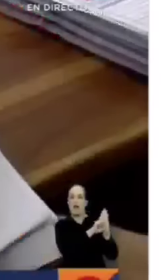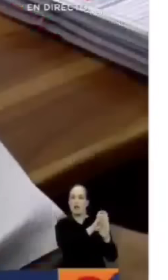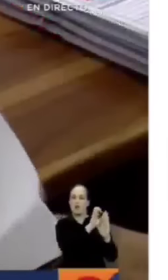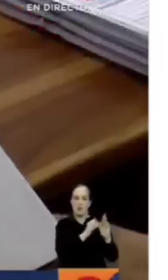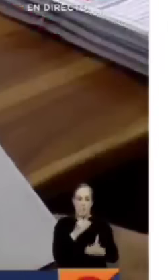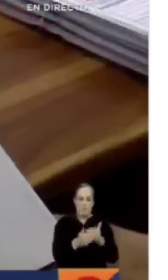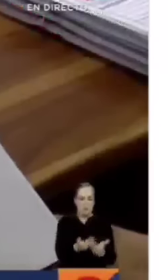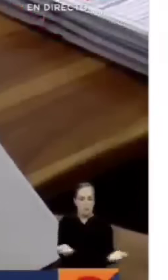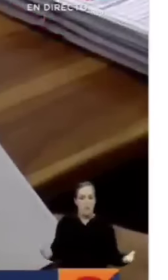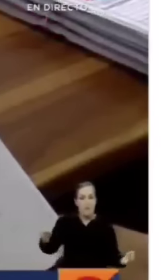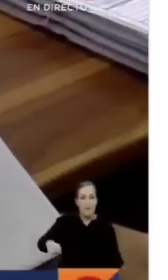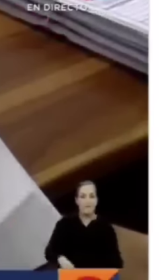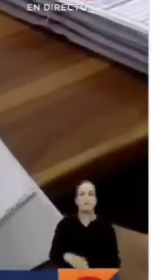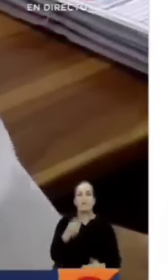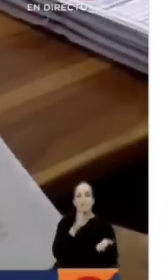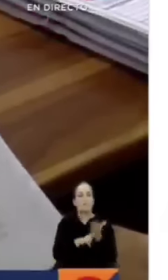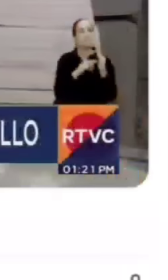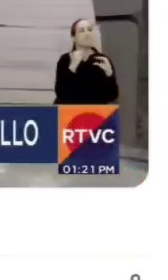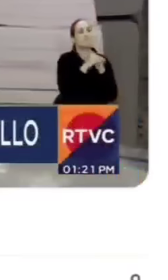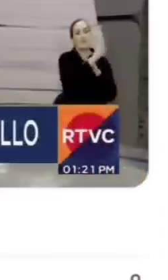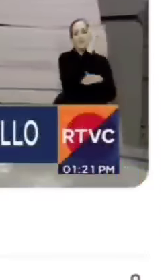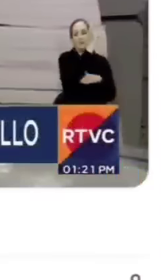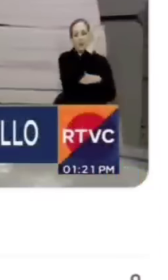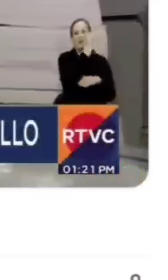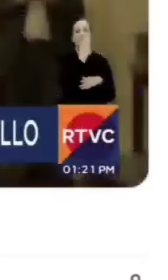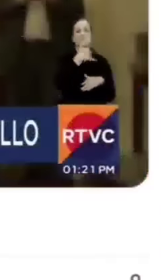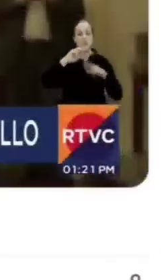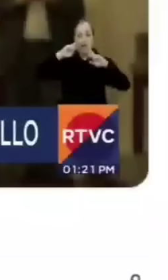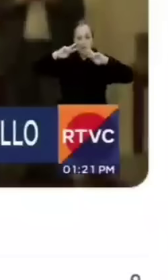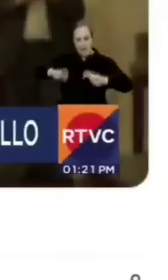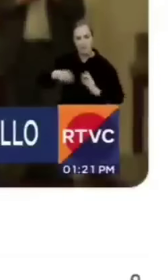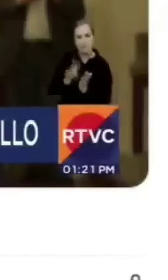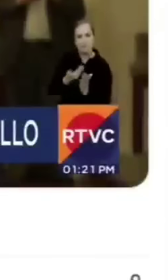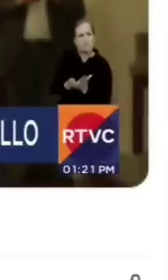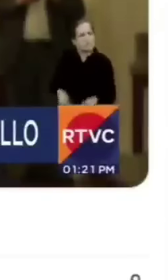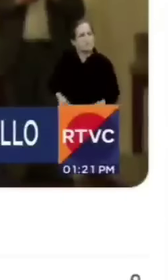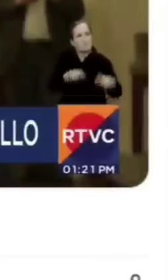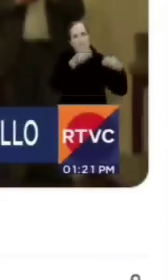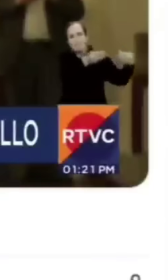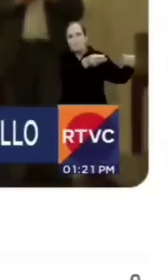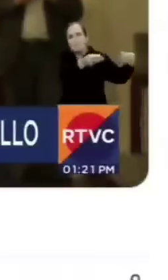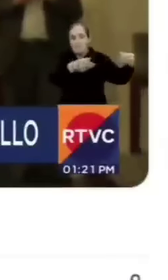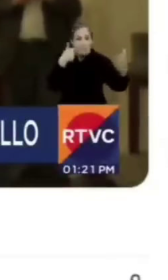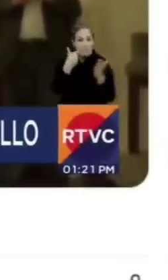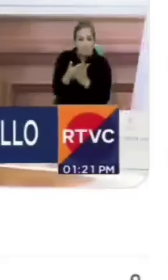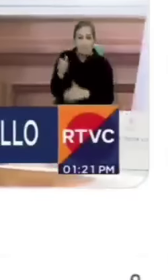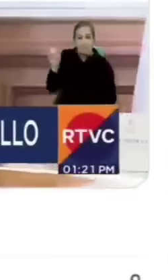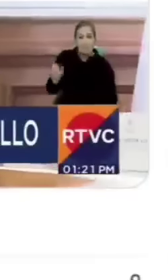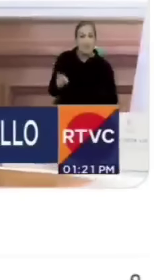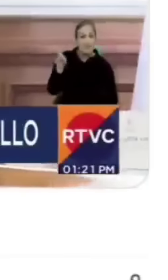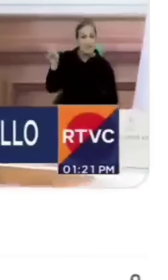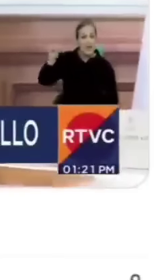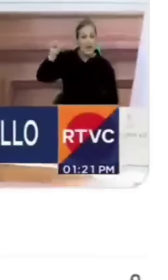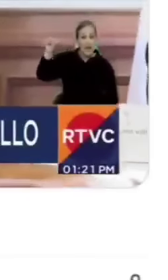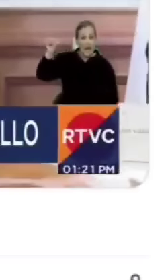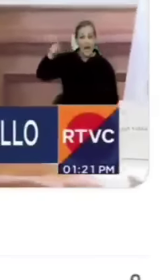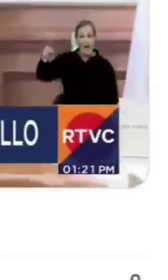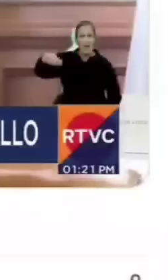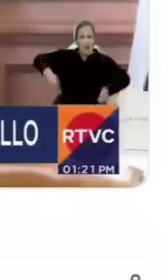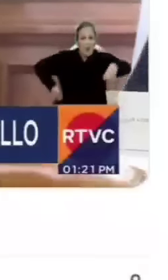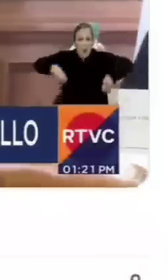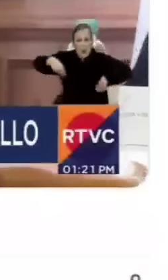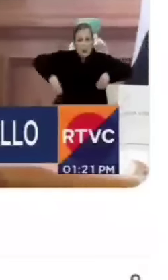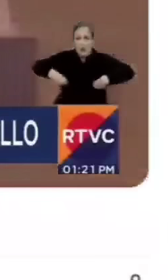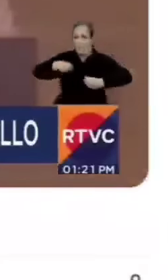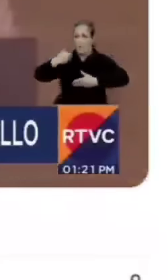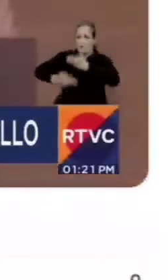en el asunto. ¿Habrán choques entre la Fiscalía y la Procuraduría? Vamos a esperar, ¿no? Pero miremos la grave denuncia que hace Esmeralda Hernández, que lógicamente